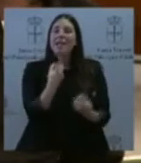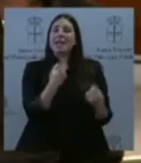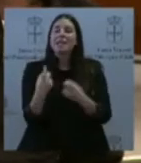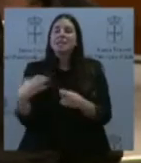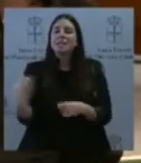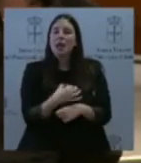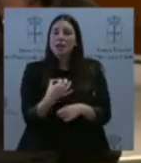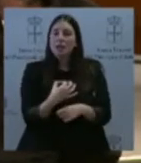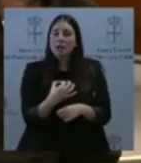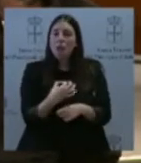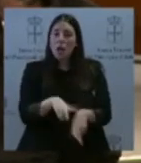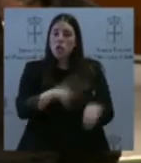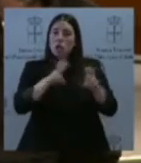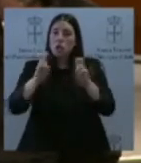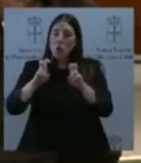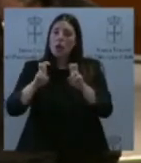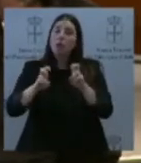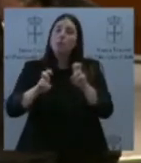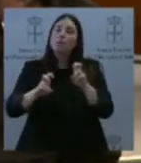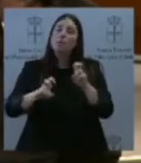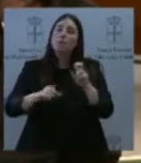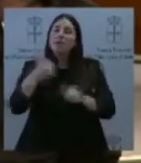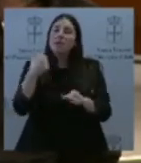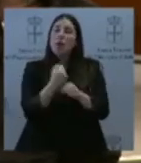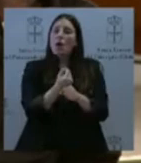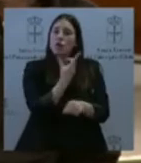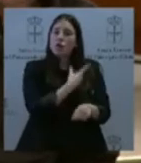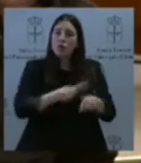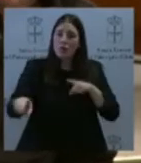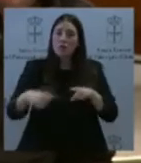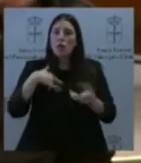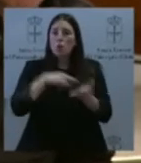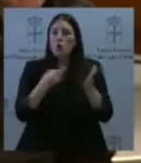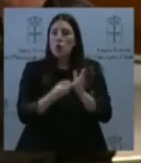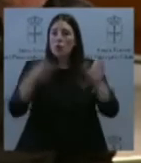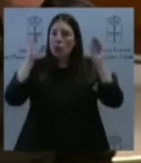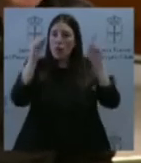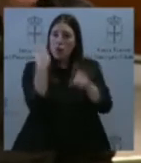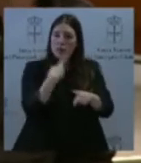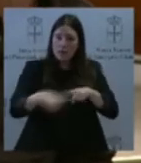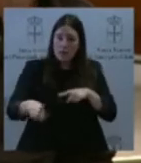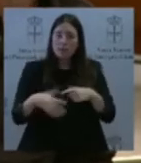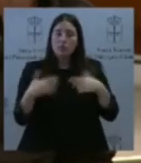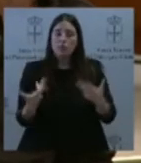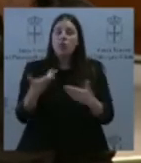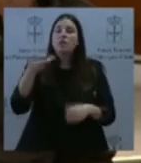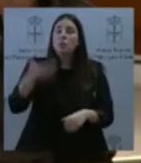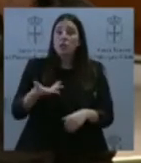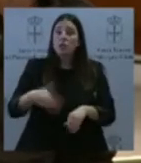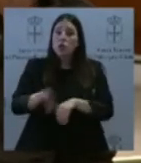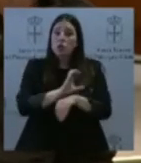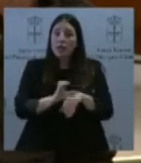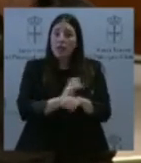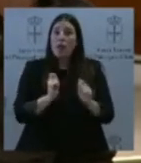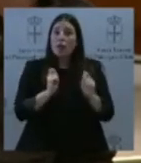otra manera, con otros proyectos pedagógicos. Es muy importante que desde la consejería se visibilice el gran trabajo que hacen. En esta ocasión